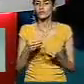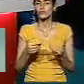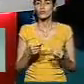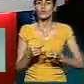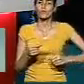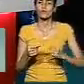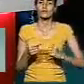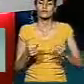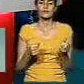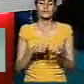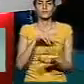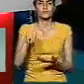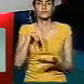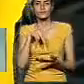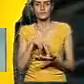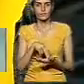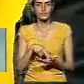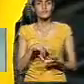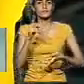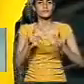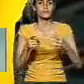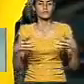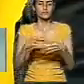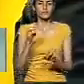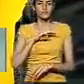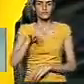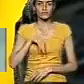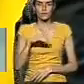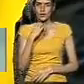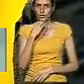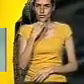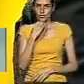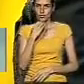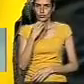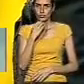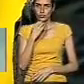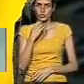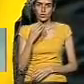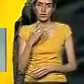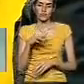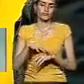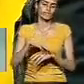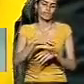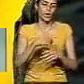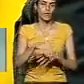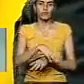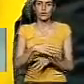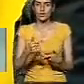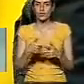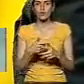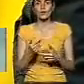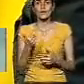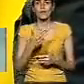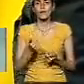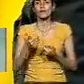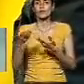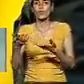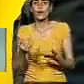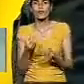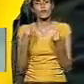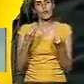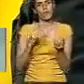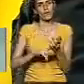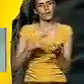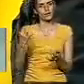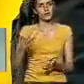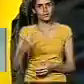Policía Nacional, que algunos miembros de esos organismos han quedado desincorporados, entregan el armamento. ¿Cómo se